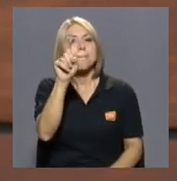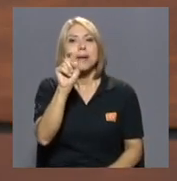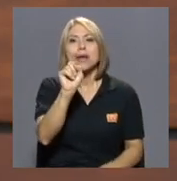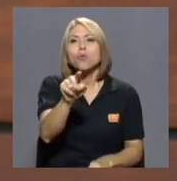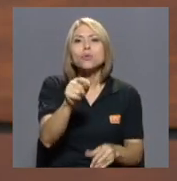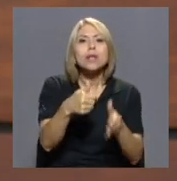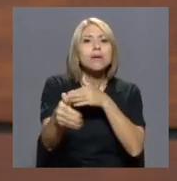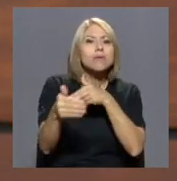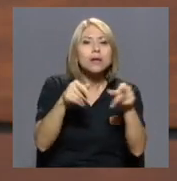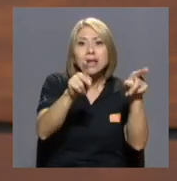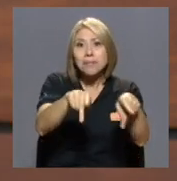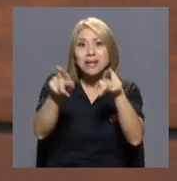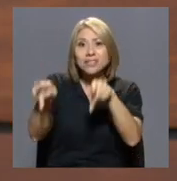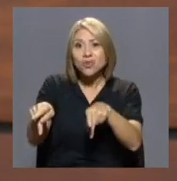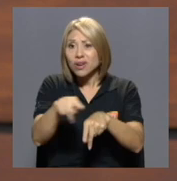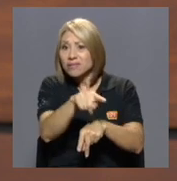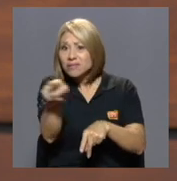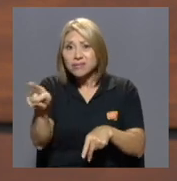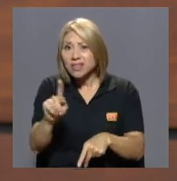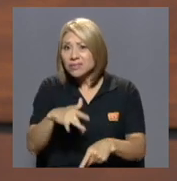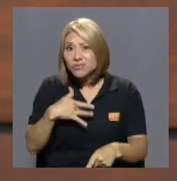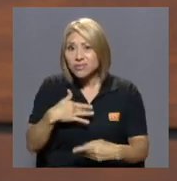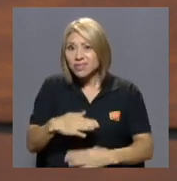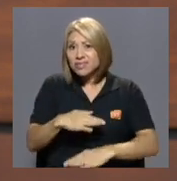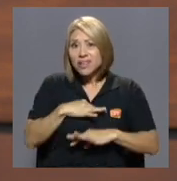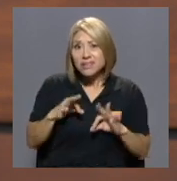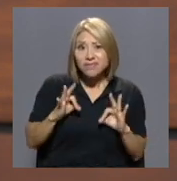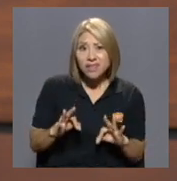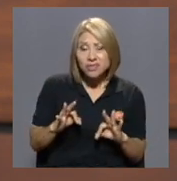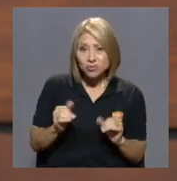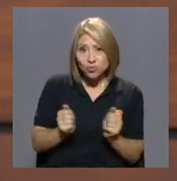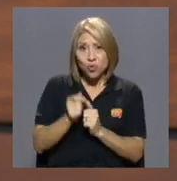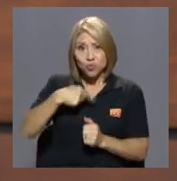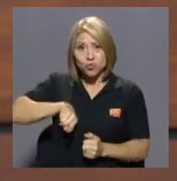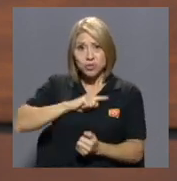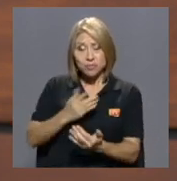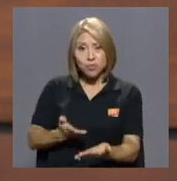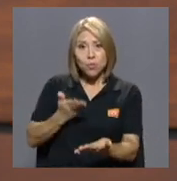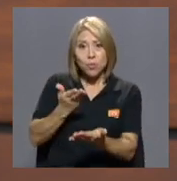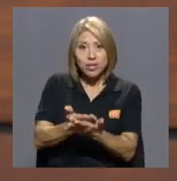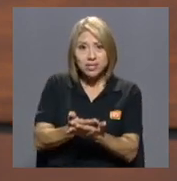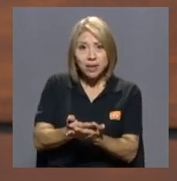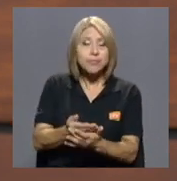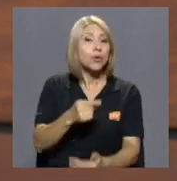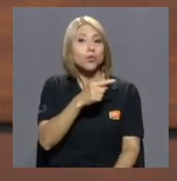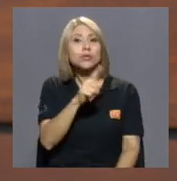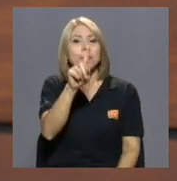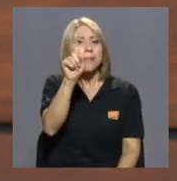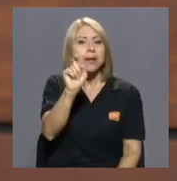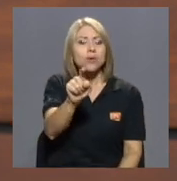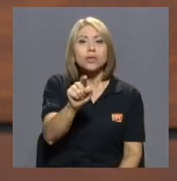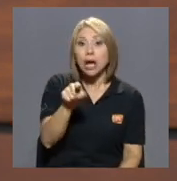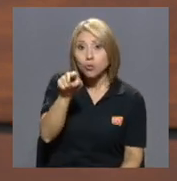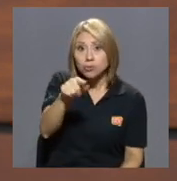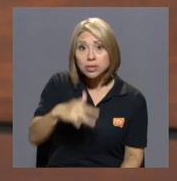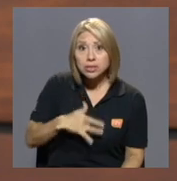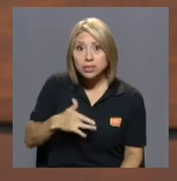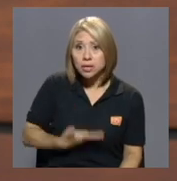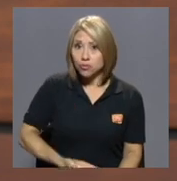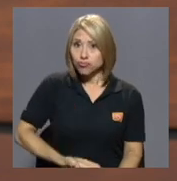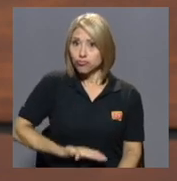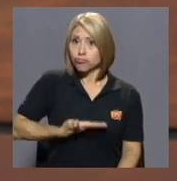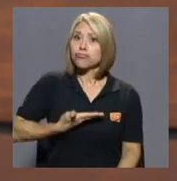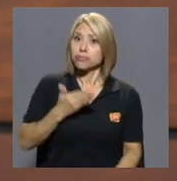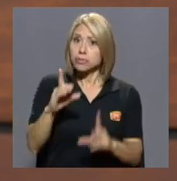esos que están insatisfechos y descontentos con la propuesta nuestra hoy, usted les pregunta, mire, ¿está usted orgulloso de su democracia? ¿Usted